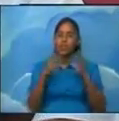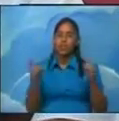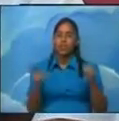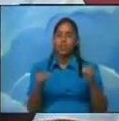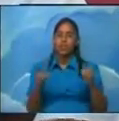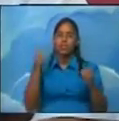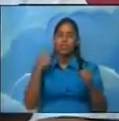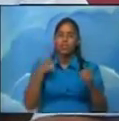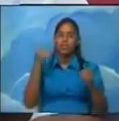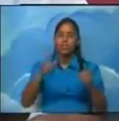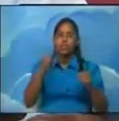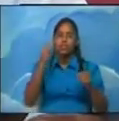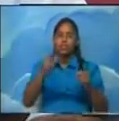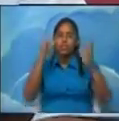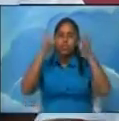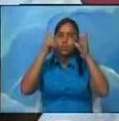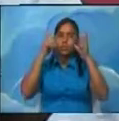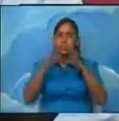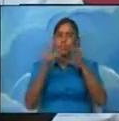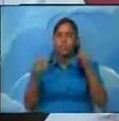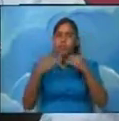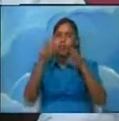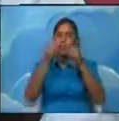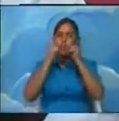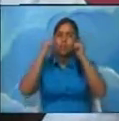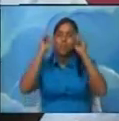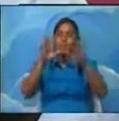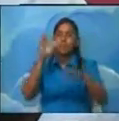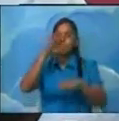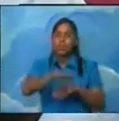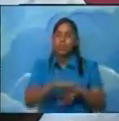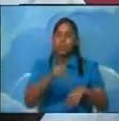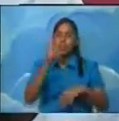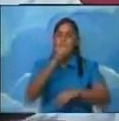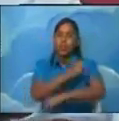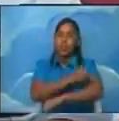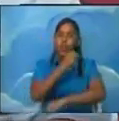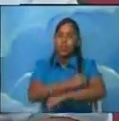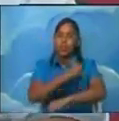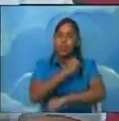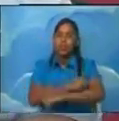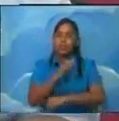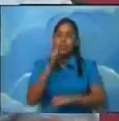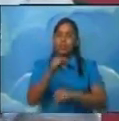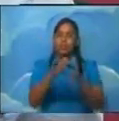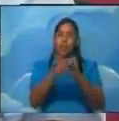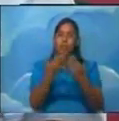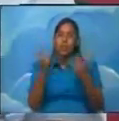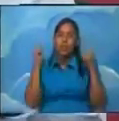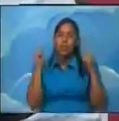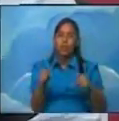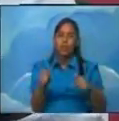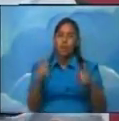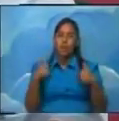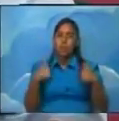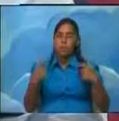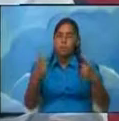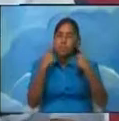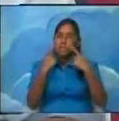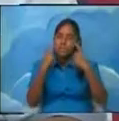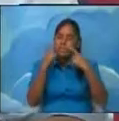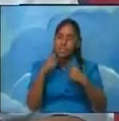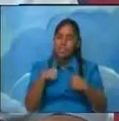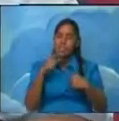Yo siempre he escuchado que el éxito de la bendición está en la obediencia. Si la palabra hoy a mí me enseña, hermano